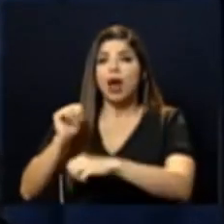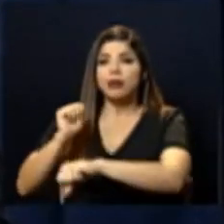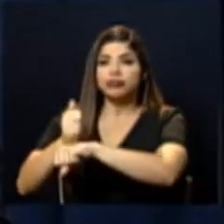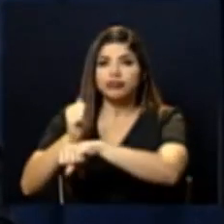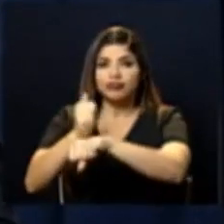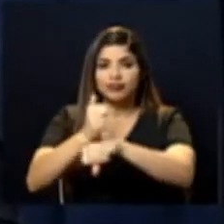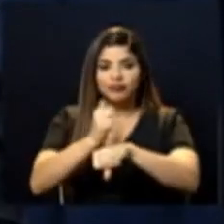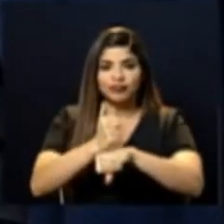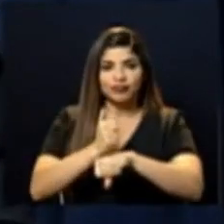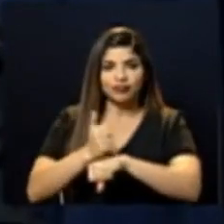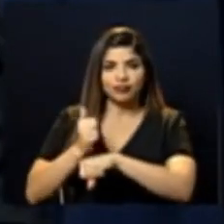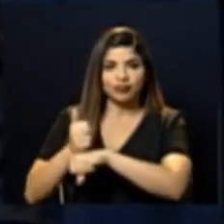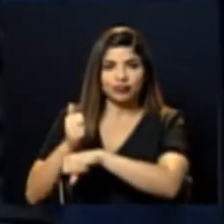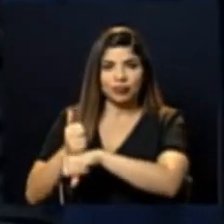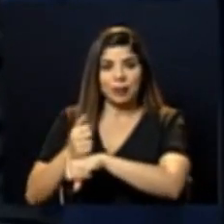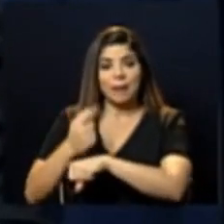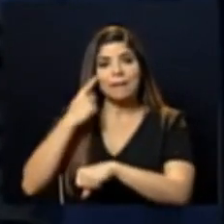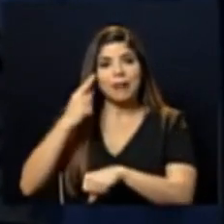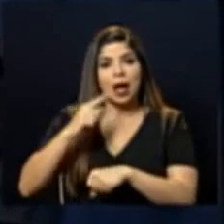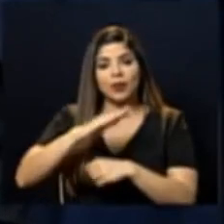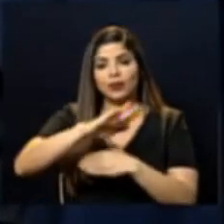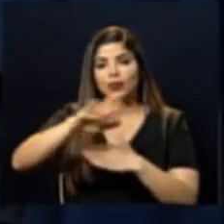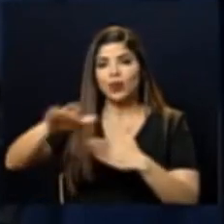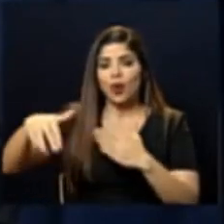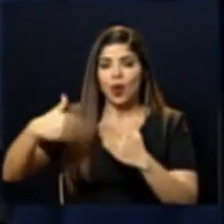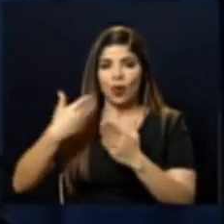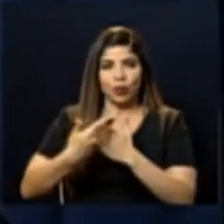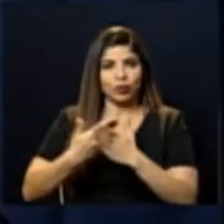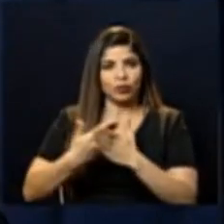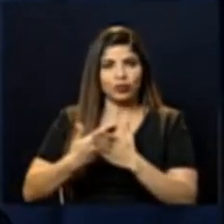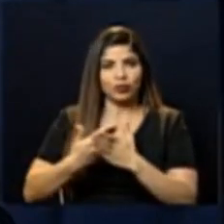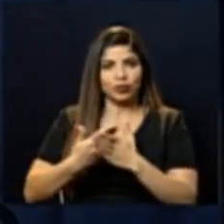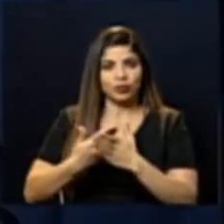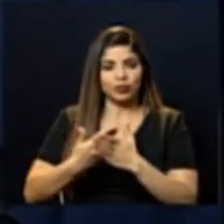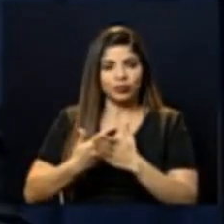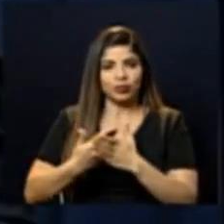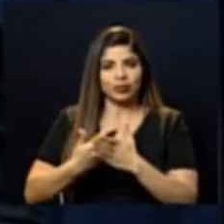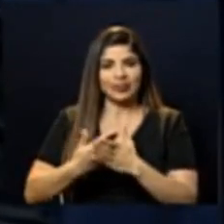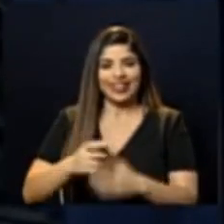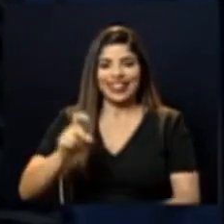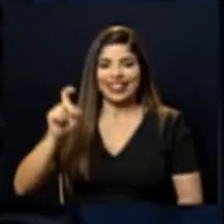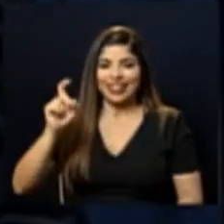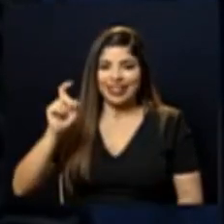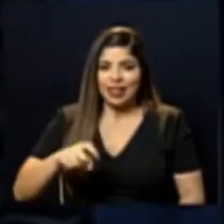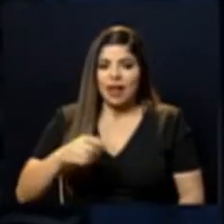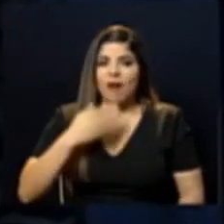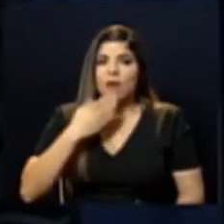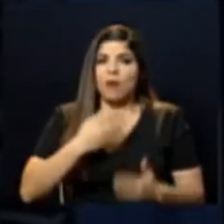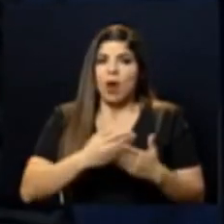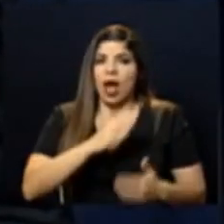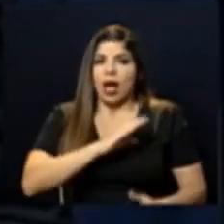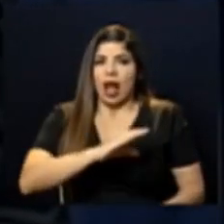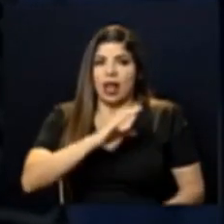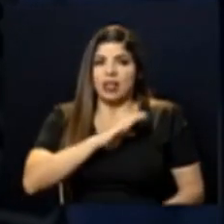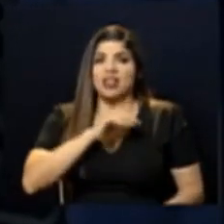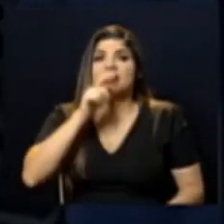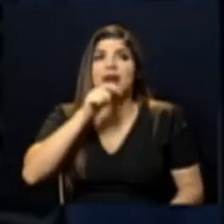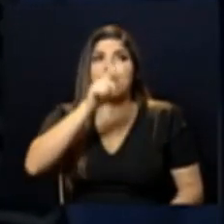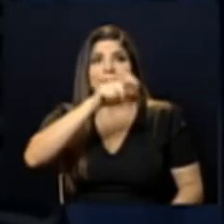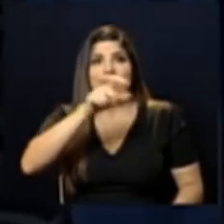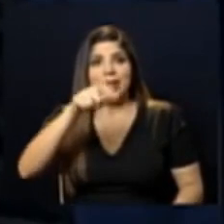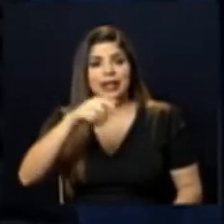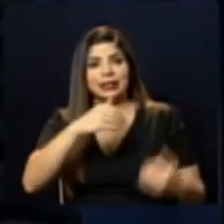instalación para todas y todos. Debe haber calidad en quienes dirigen